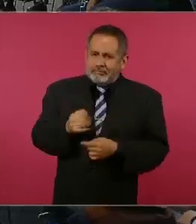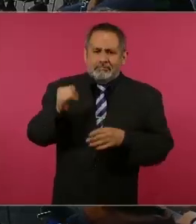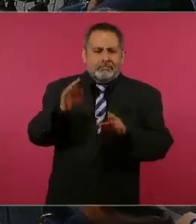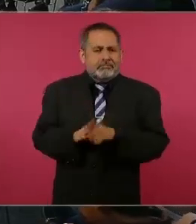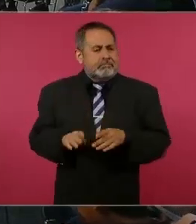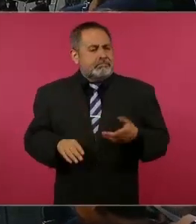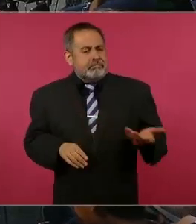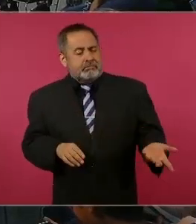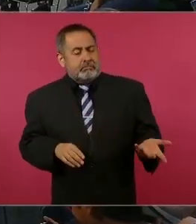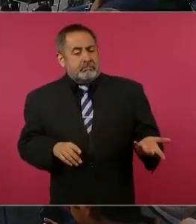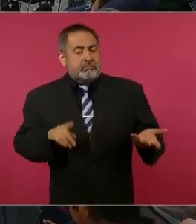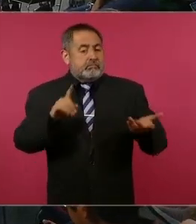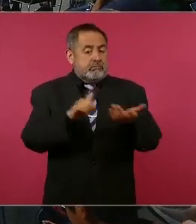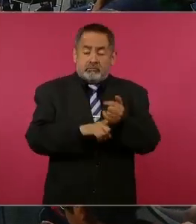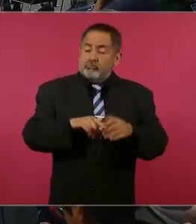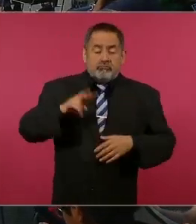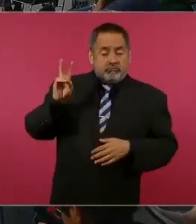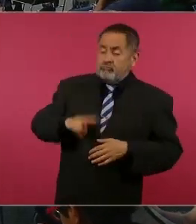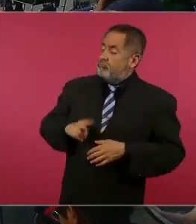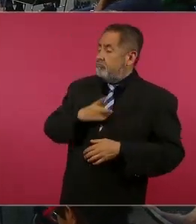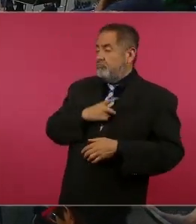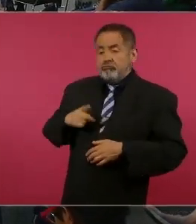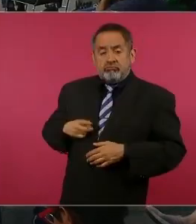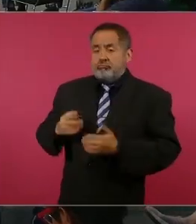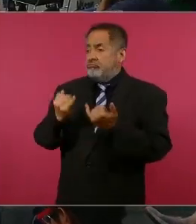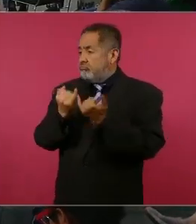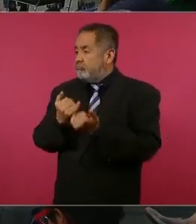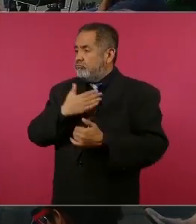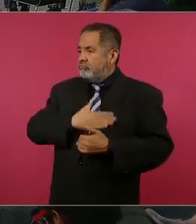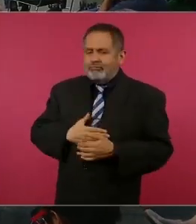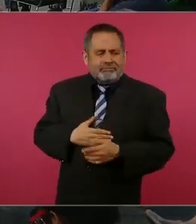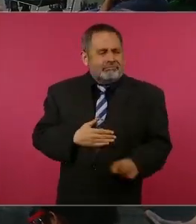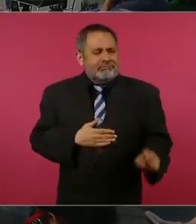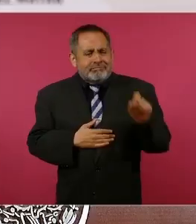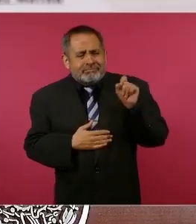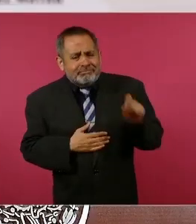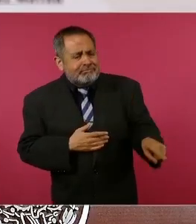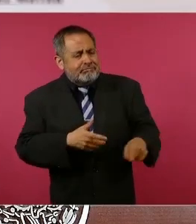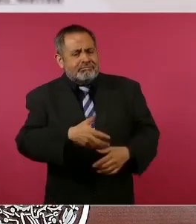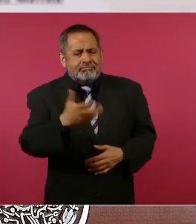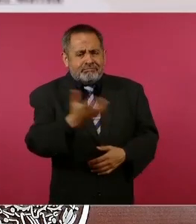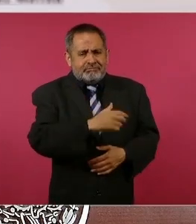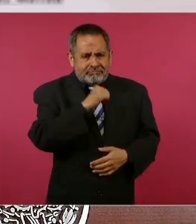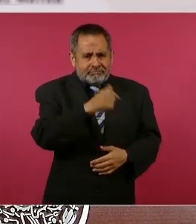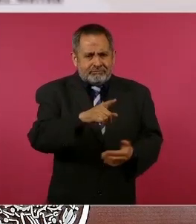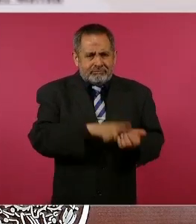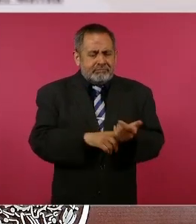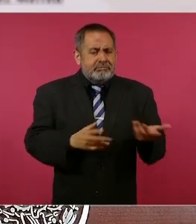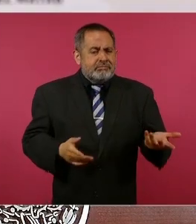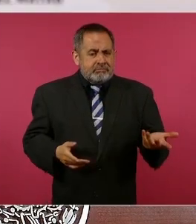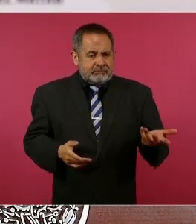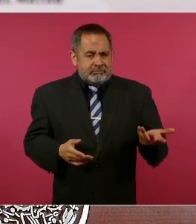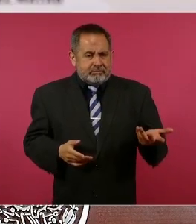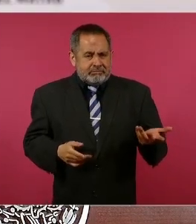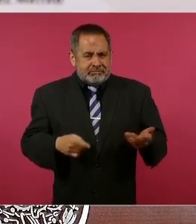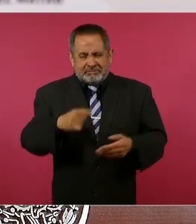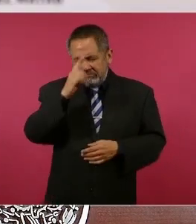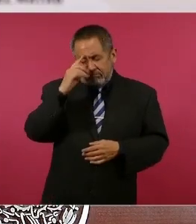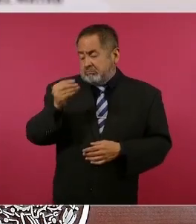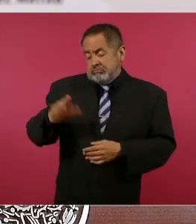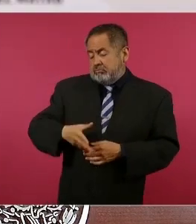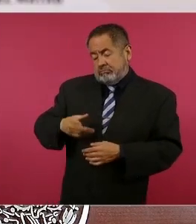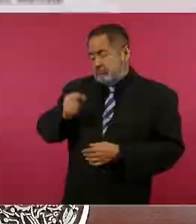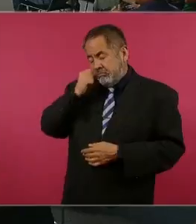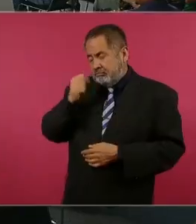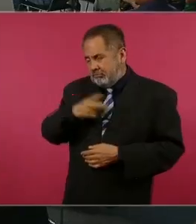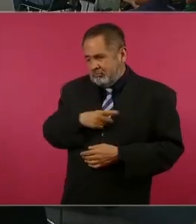erigir como demócratas, ¿no? Cuando realmente pues en los hechos no lo hubo, ¿no? Por dicen haya como haya sido, ¿no?